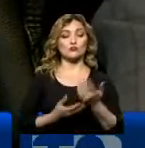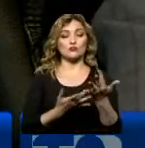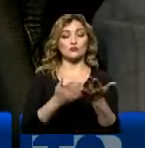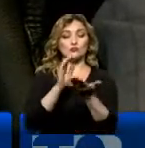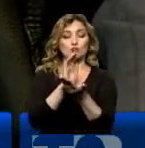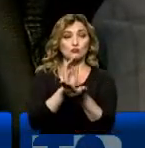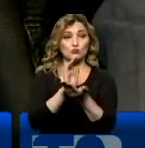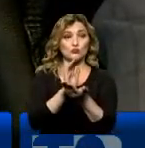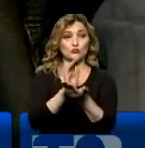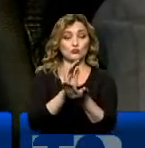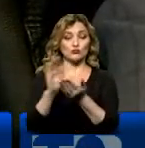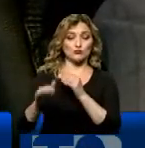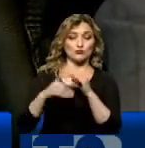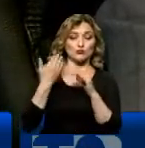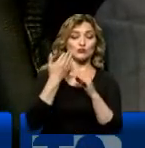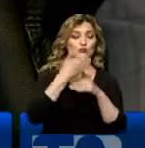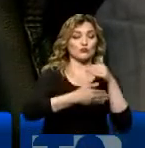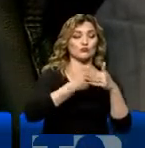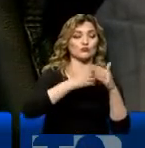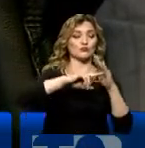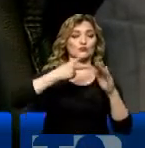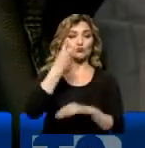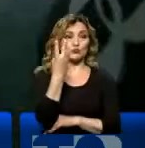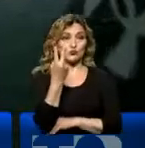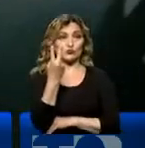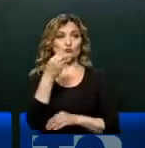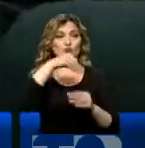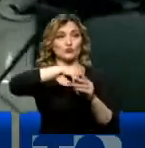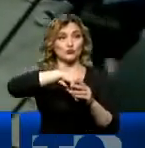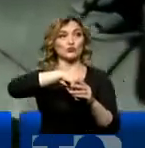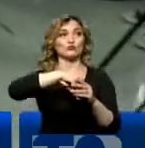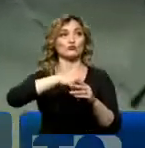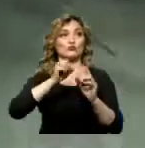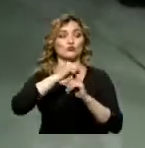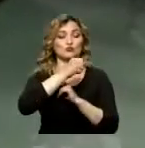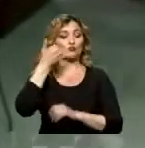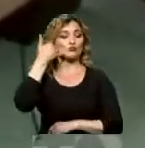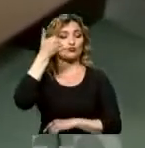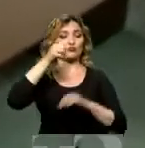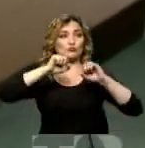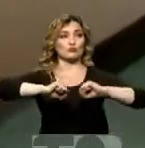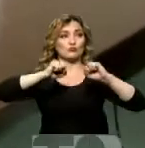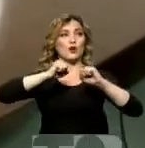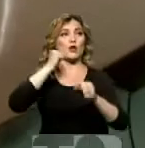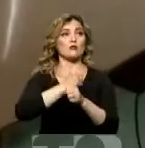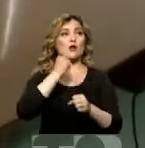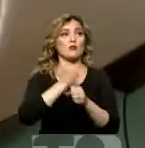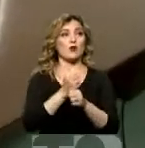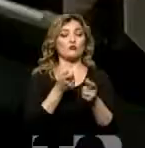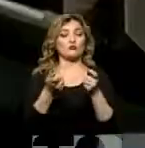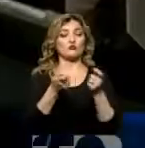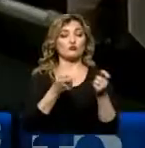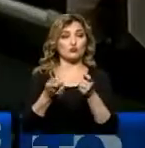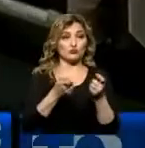los procesos tecnológicos para poder incorporar también se puso a disposición la herramienta del teletrabajo que se debe manejar